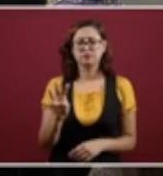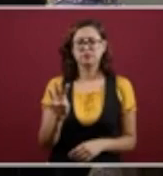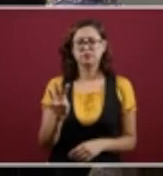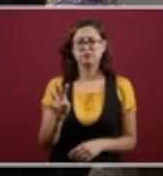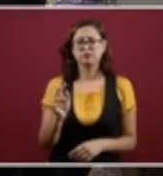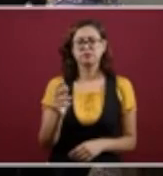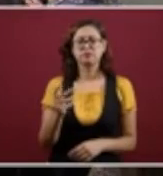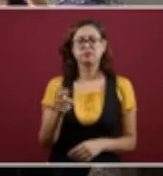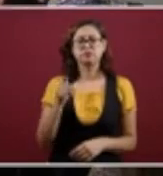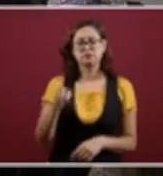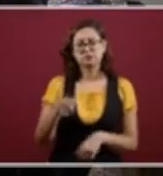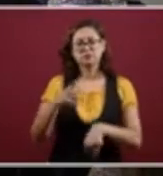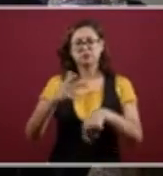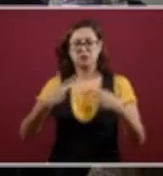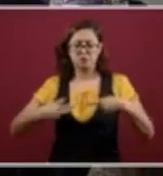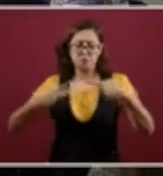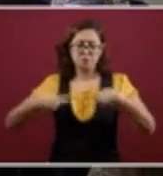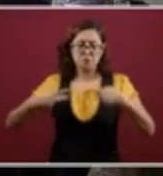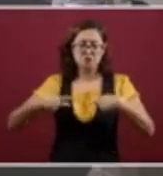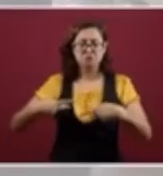la plataforma de